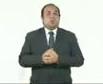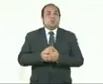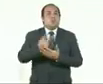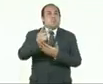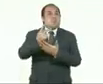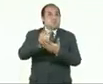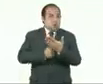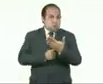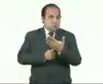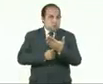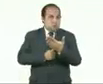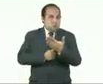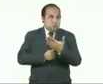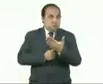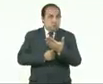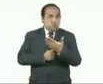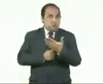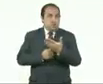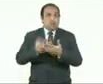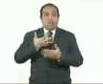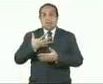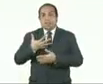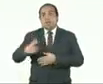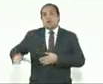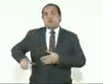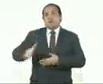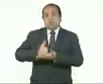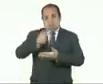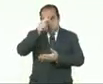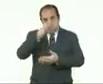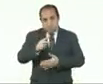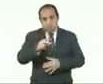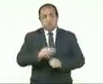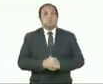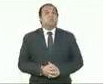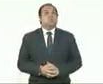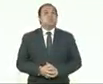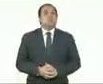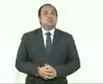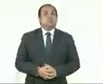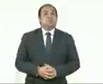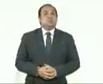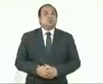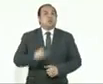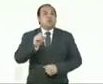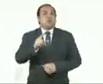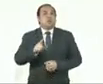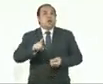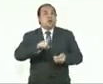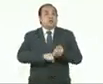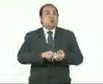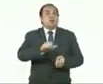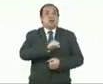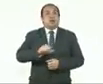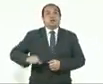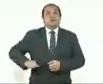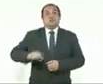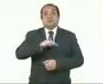iniciativas que brotan del gobierno de la Ciudad de México y dentro de nuestra